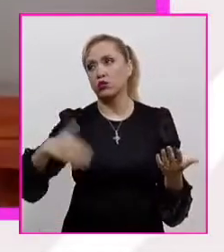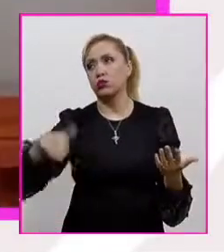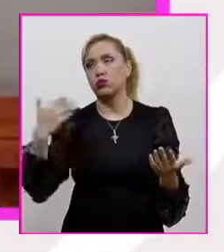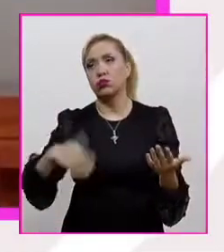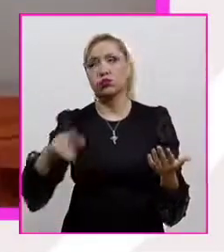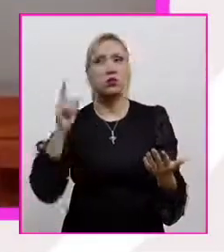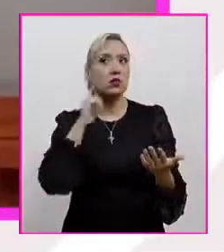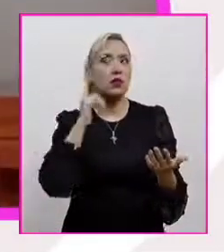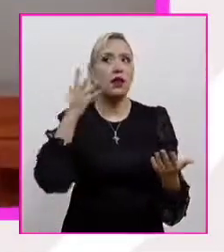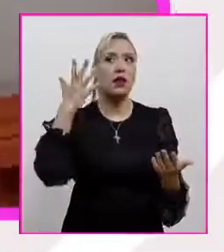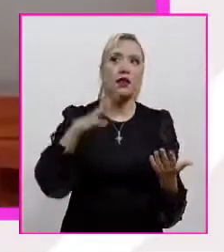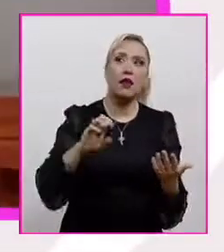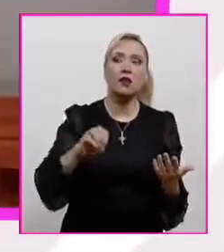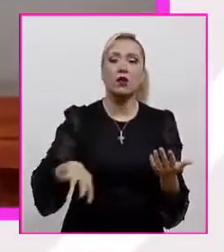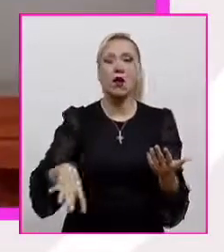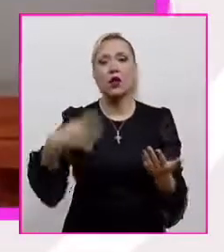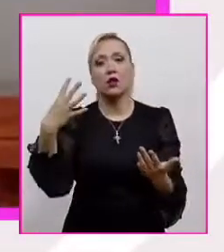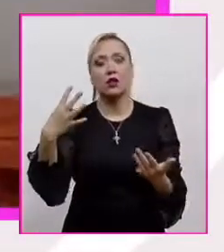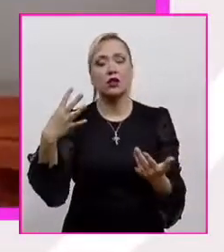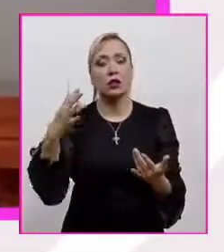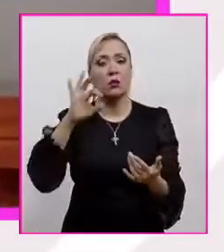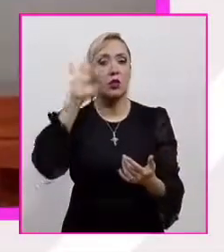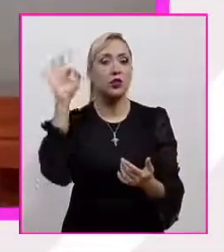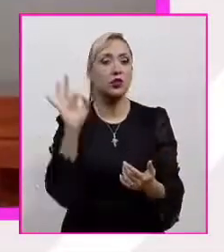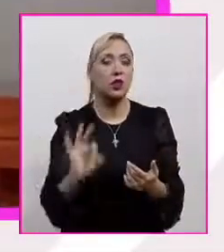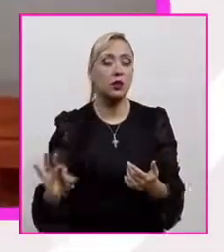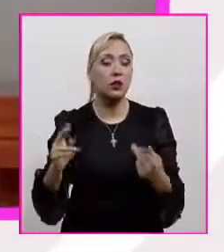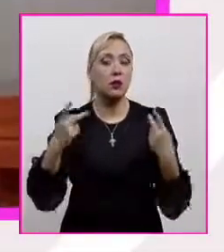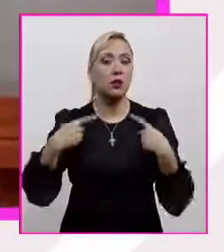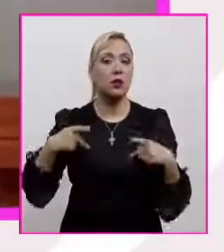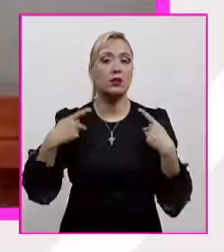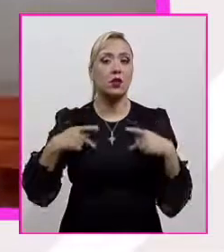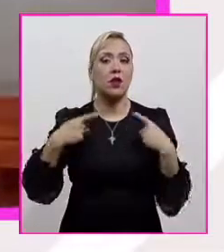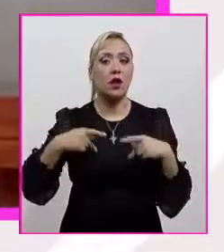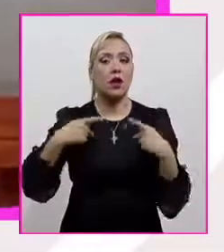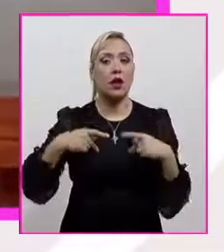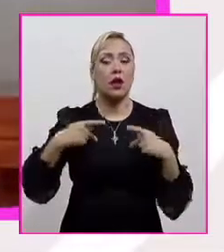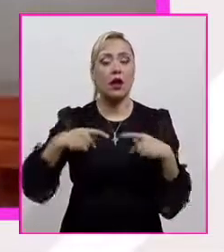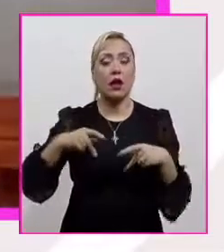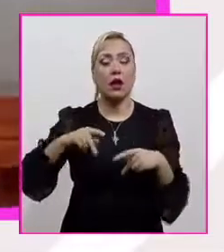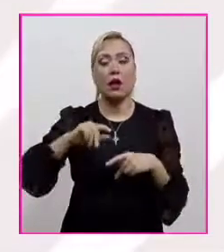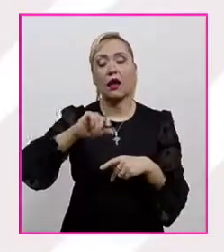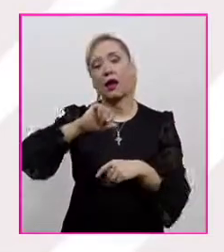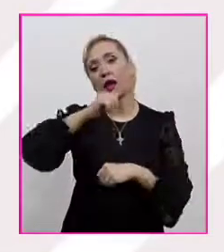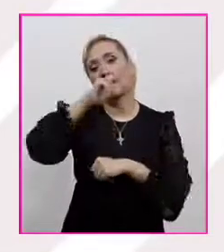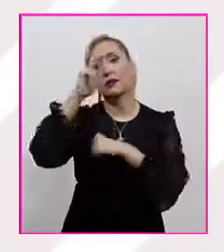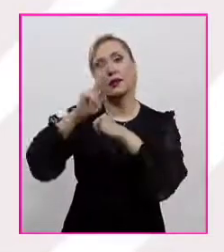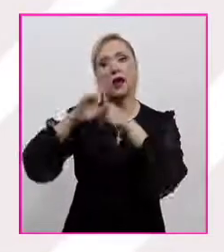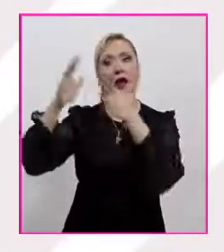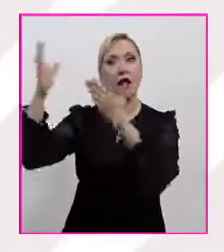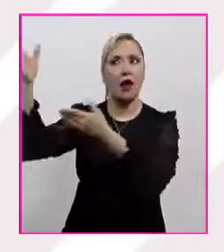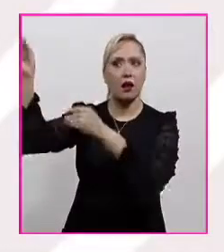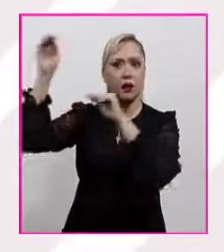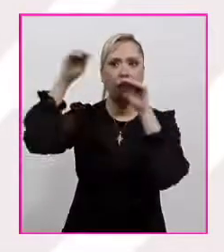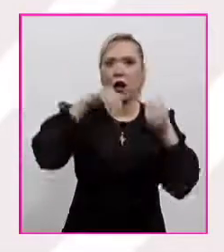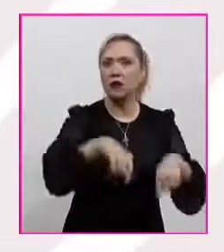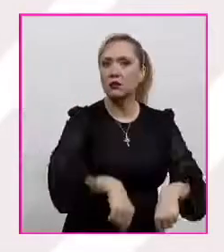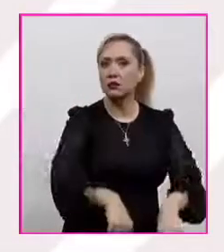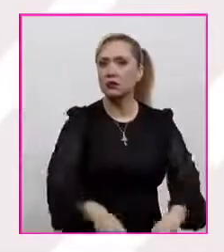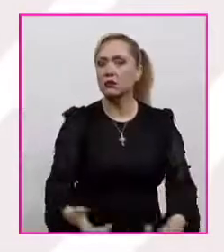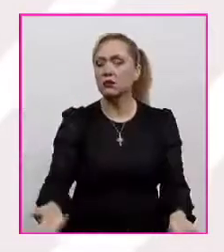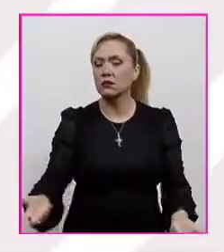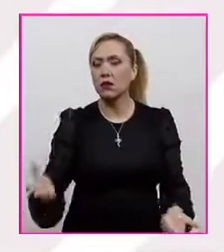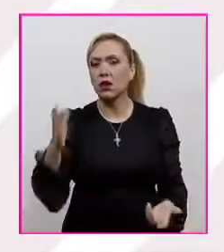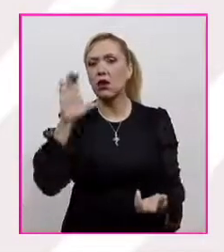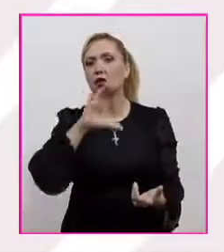el 10 al 14% de su población es extranjera. Nos podemos comparar con países como